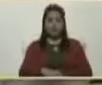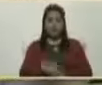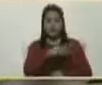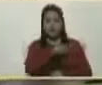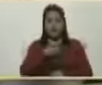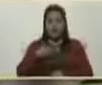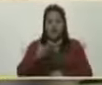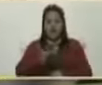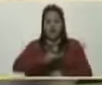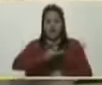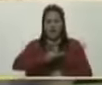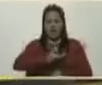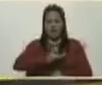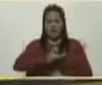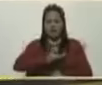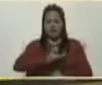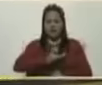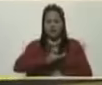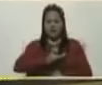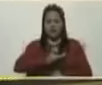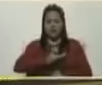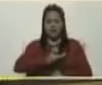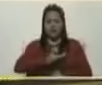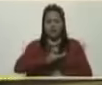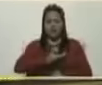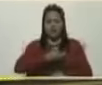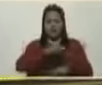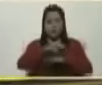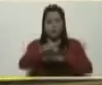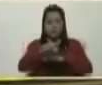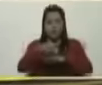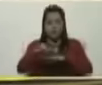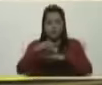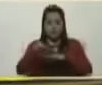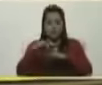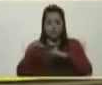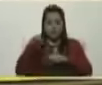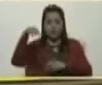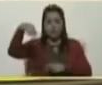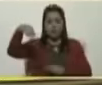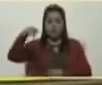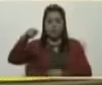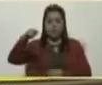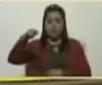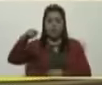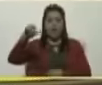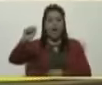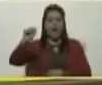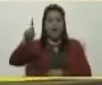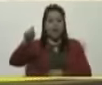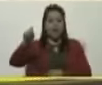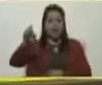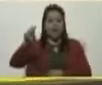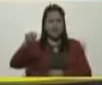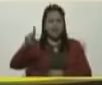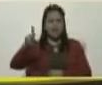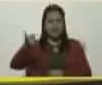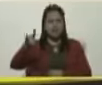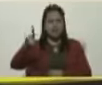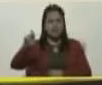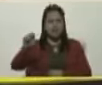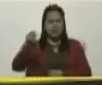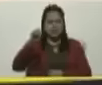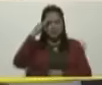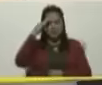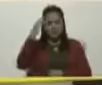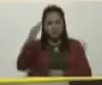alcalde del municipio Samuel Darío Maldonado, la atendida, también dé un saludo en este momento de encuentro que tenemos.